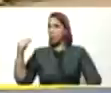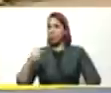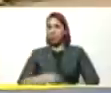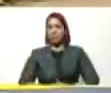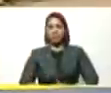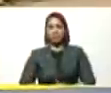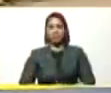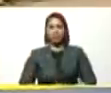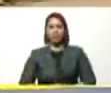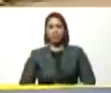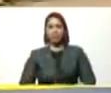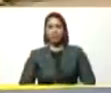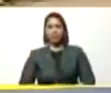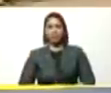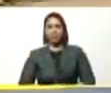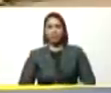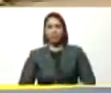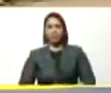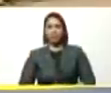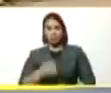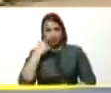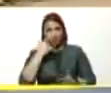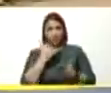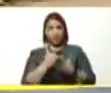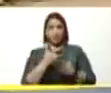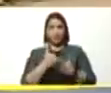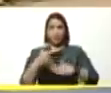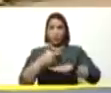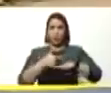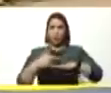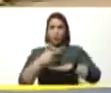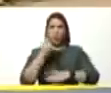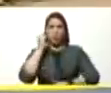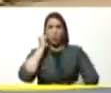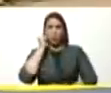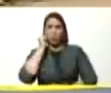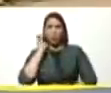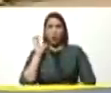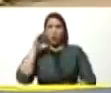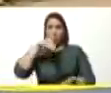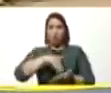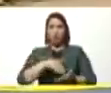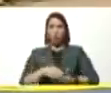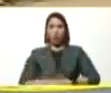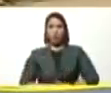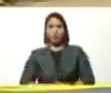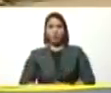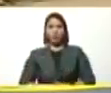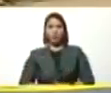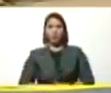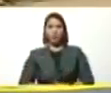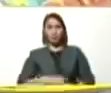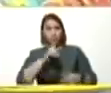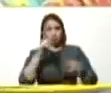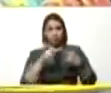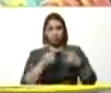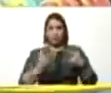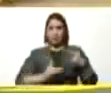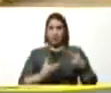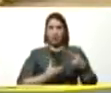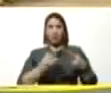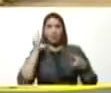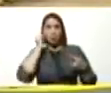Zamora. Anaís, miren esto, una gobernadora de la Aragua, mujer. Una alcaldesa,